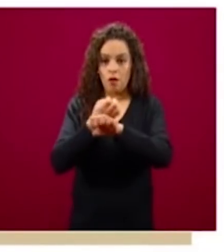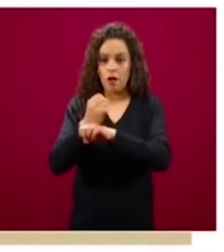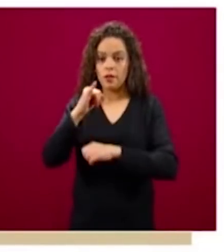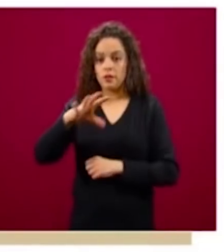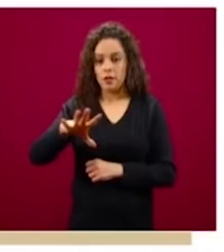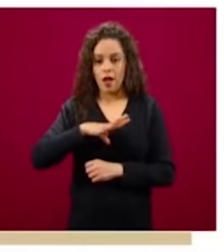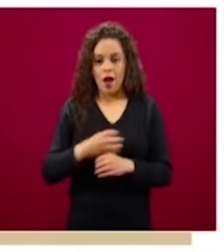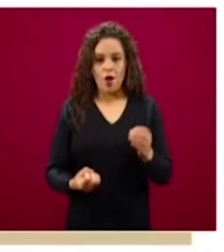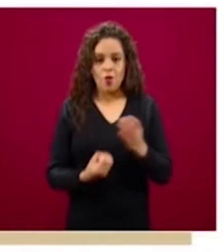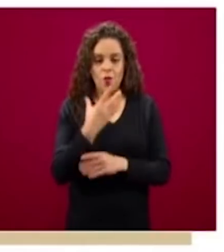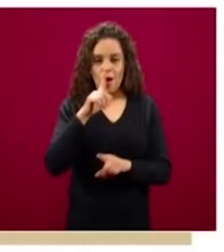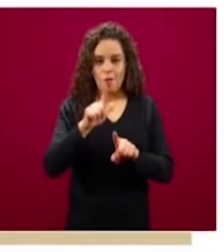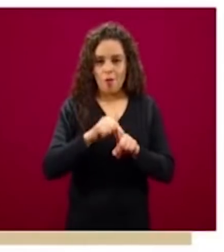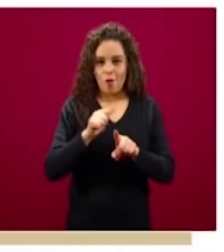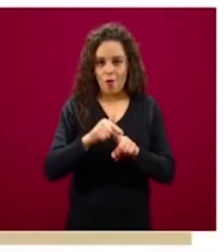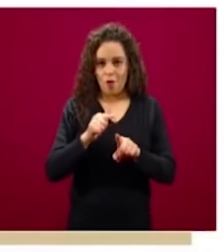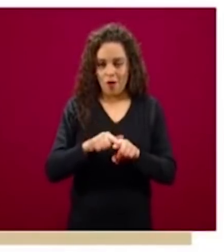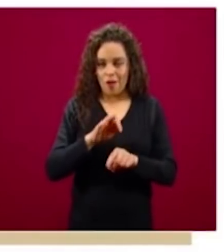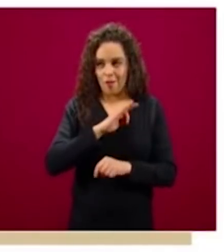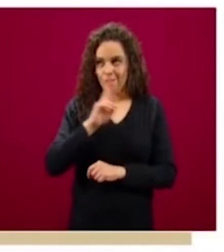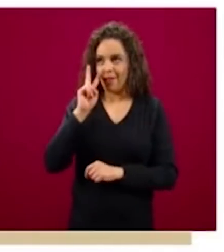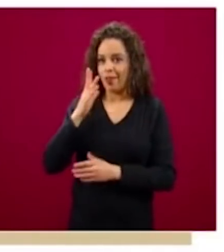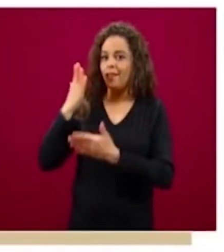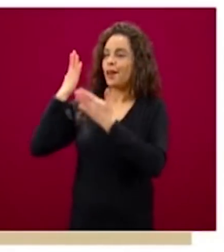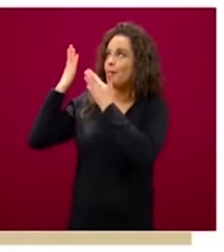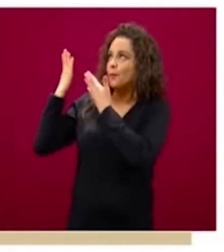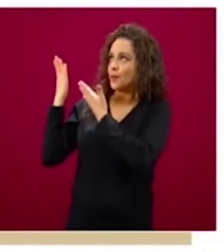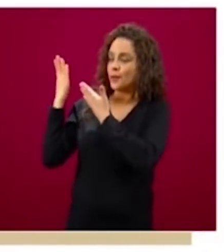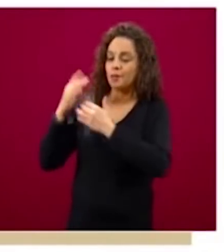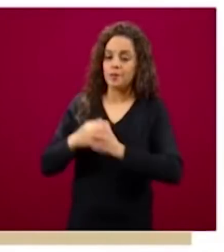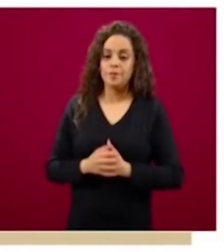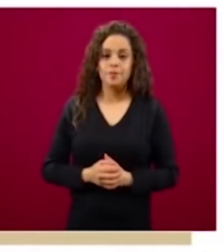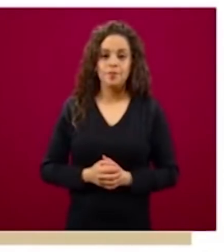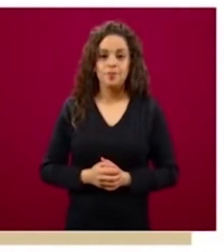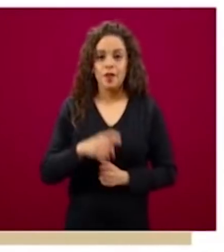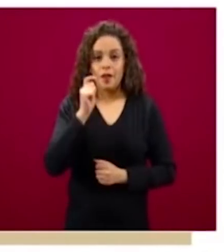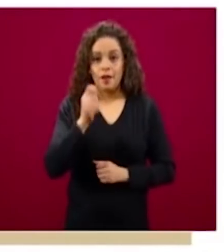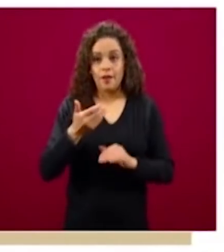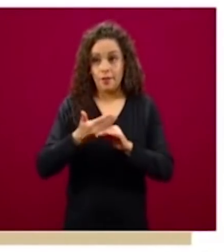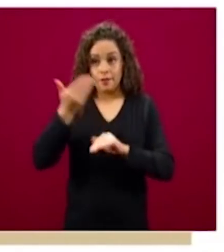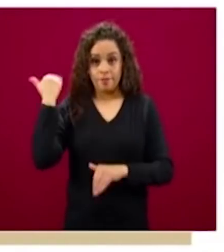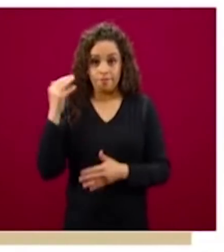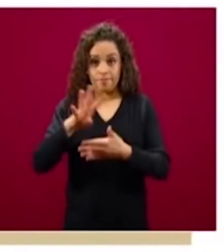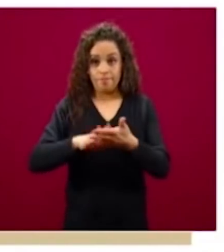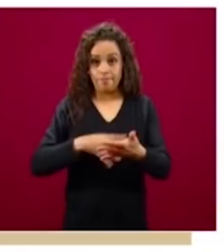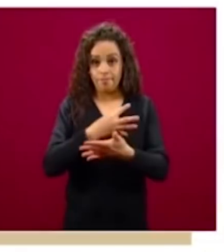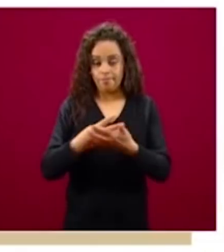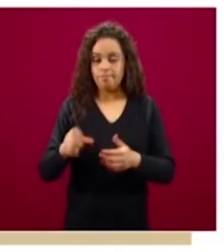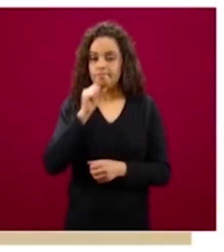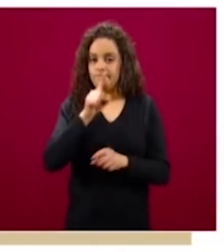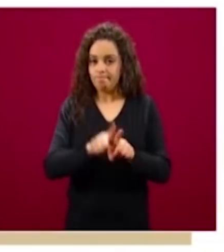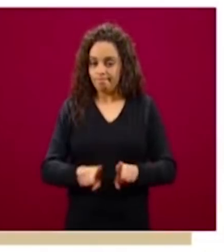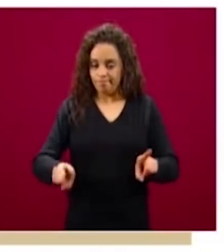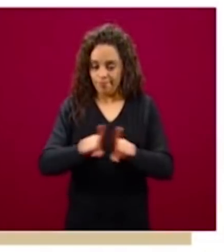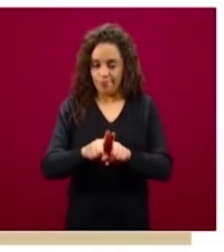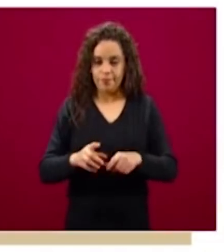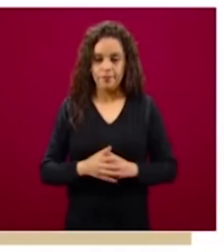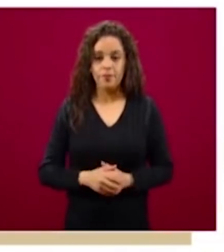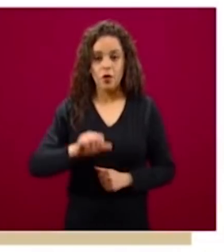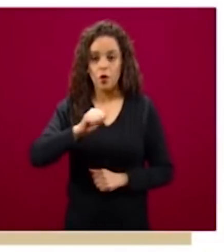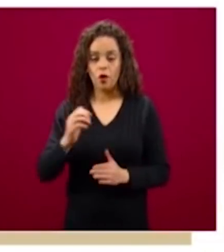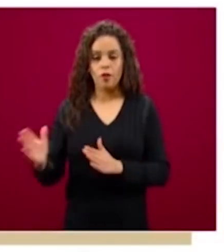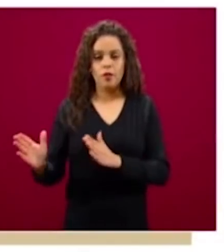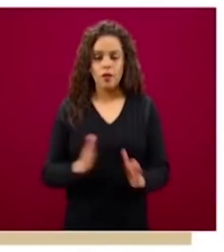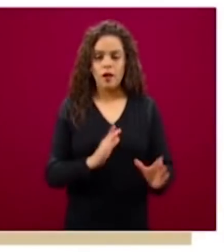nuevos colores, y que a su vez también eran las entidades que estaban presentando en la escala anterior las mismas. Si pasamos a la siguiente